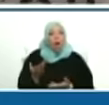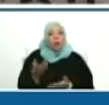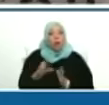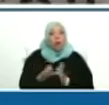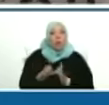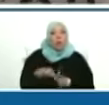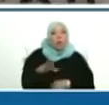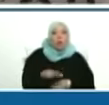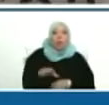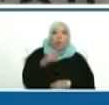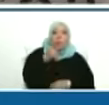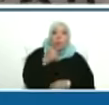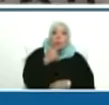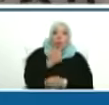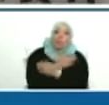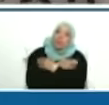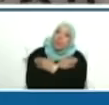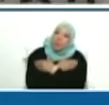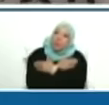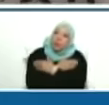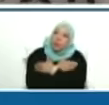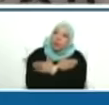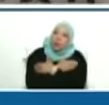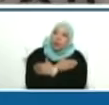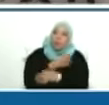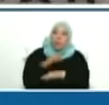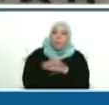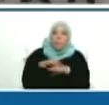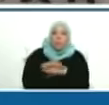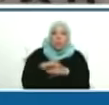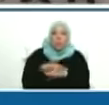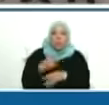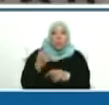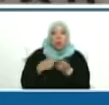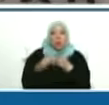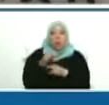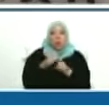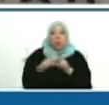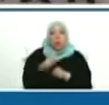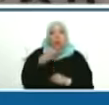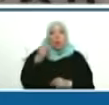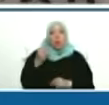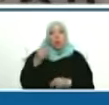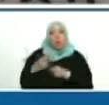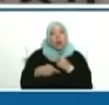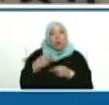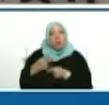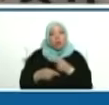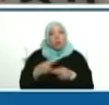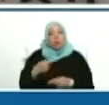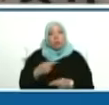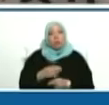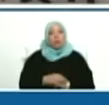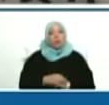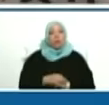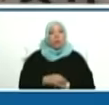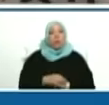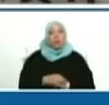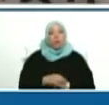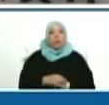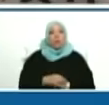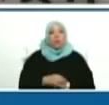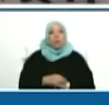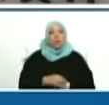es una belleza. Quiero felicitar al ministro de Ecosocialismo, este joven revolucionario, Josué Lorca, un muchacho